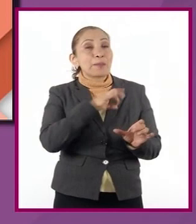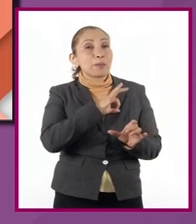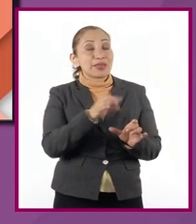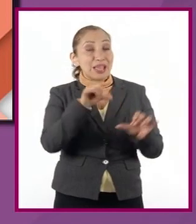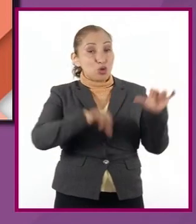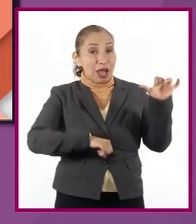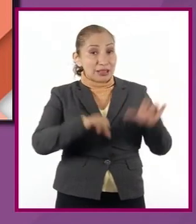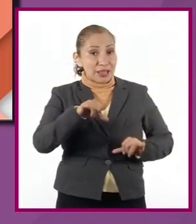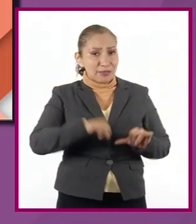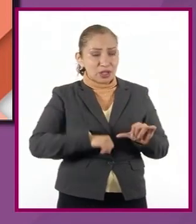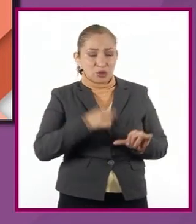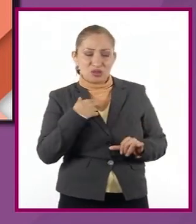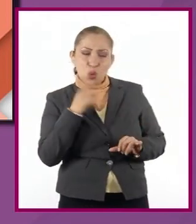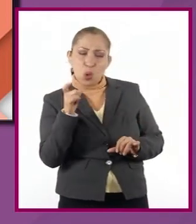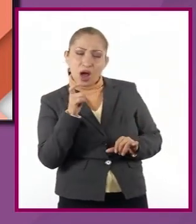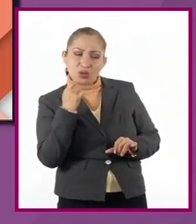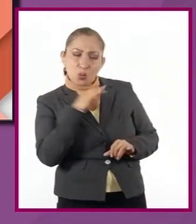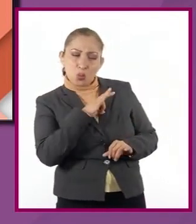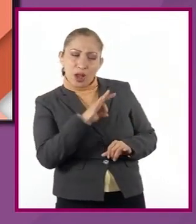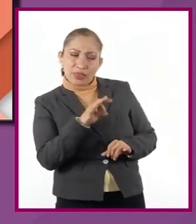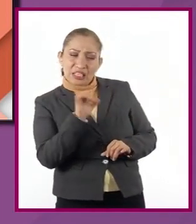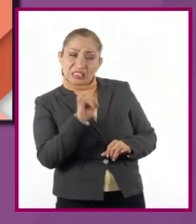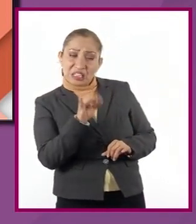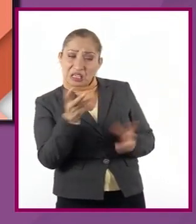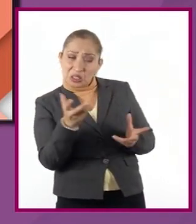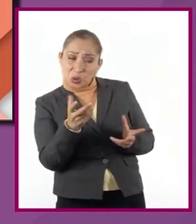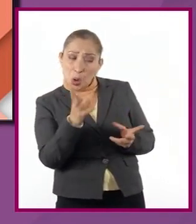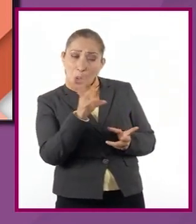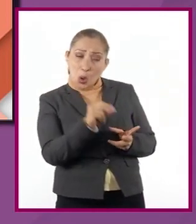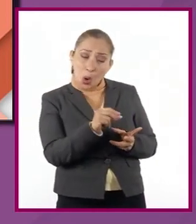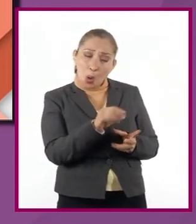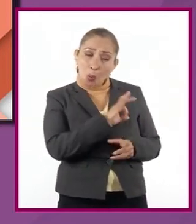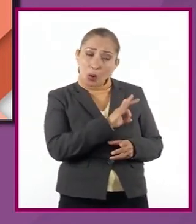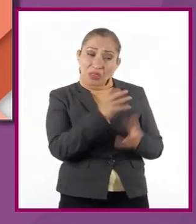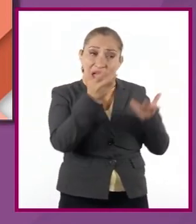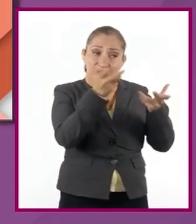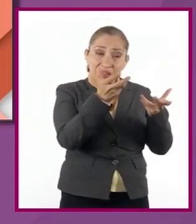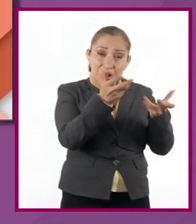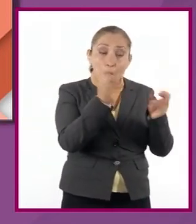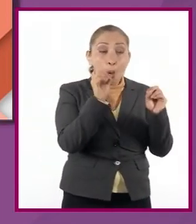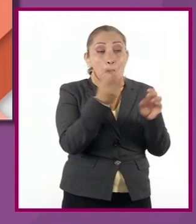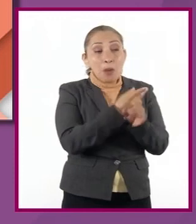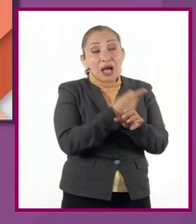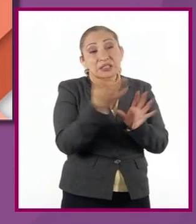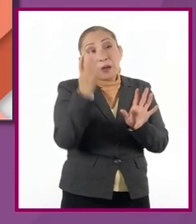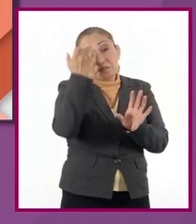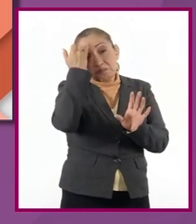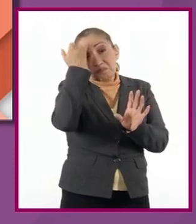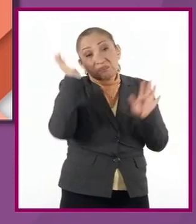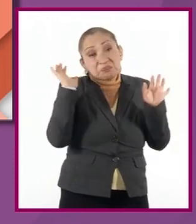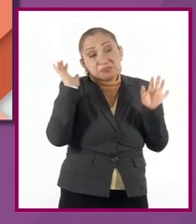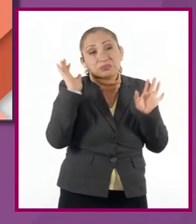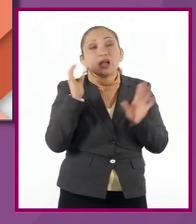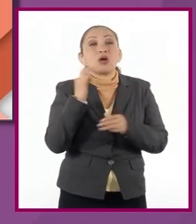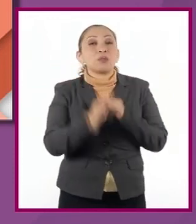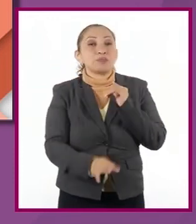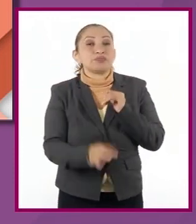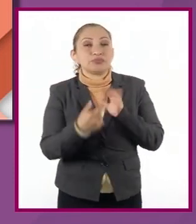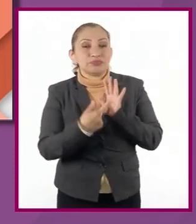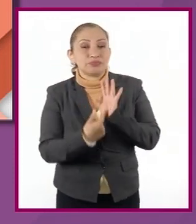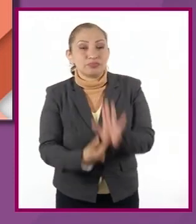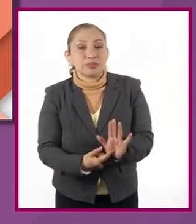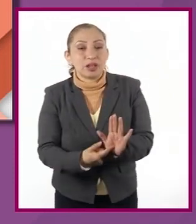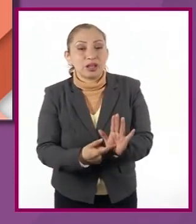acción es dudosa, posible, deseable o que solo sucede en la fantasía. Finalmente,